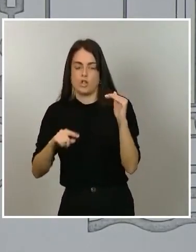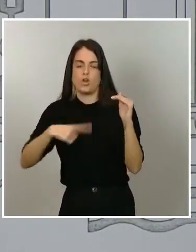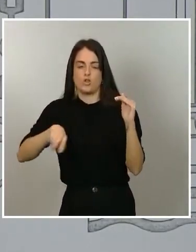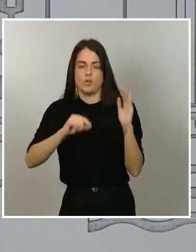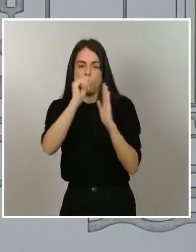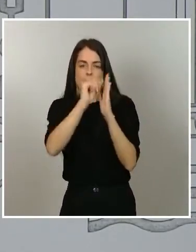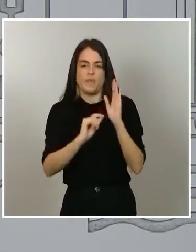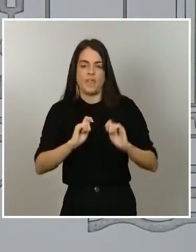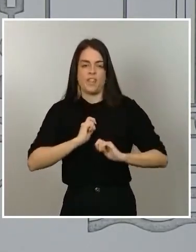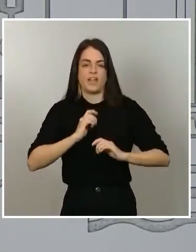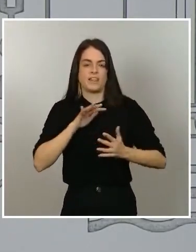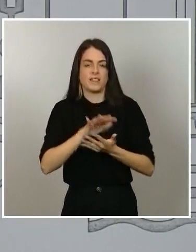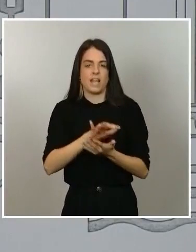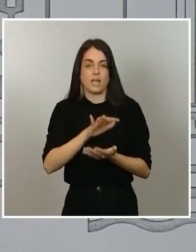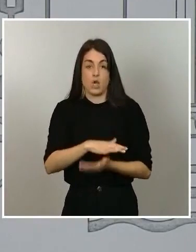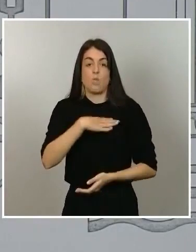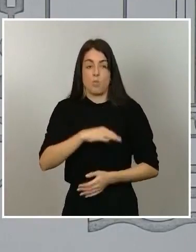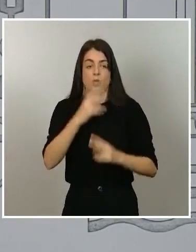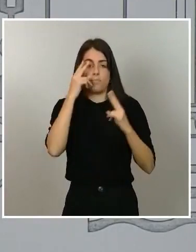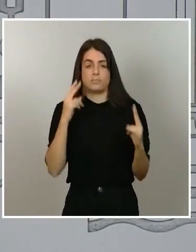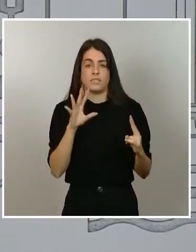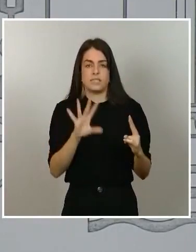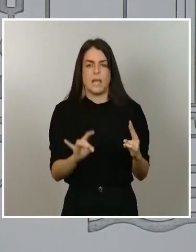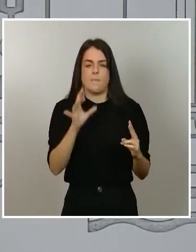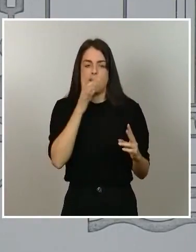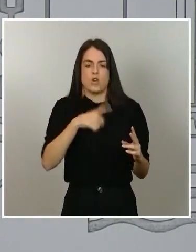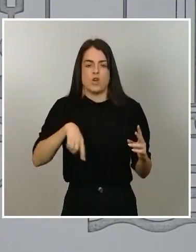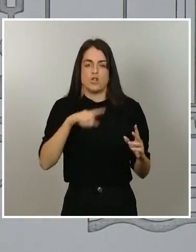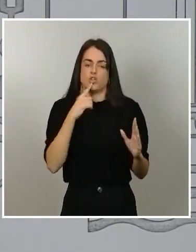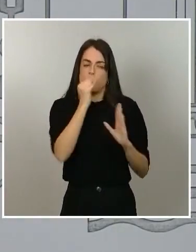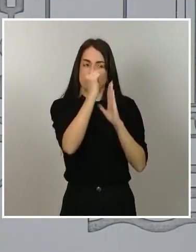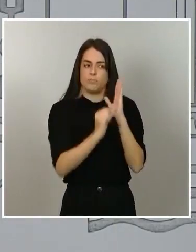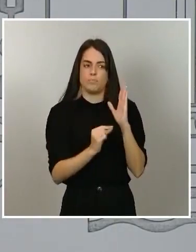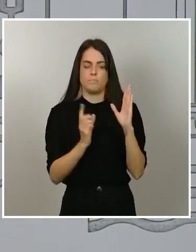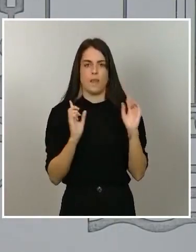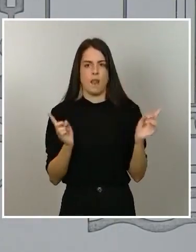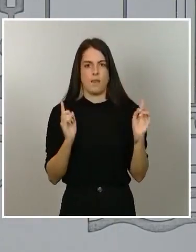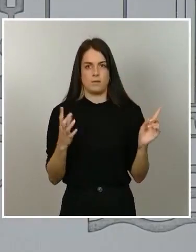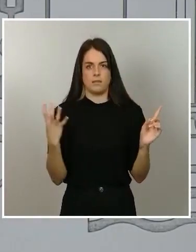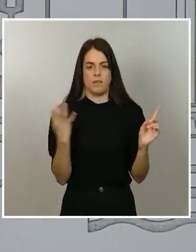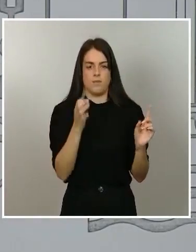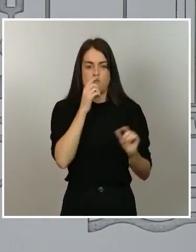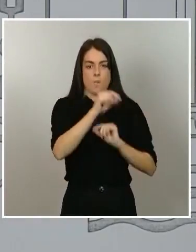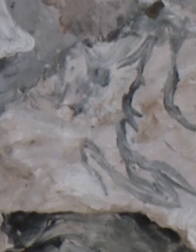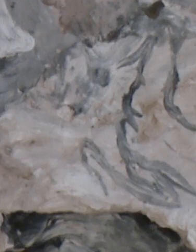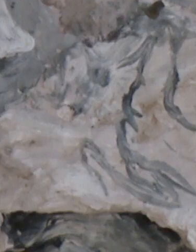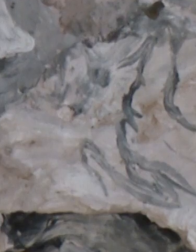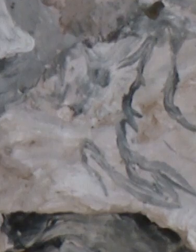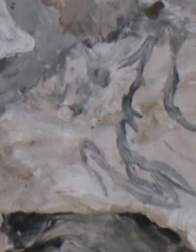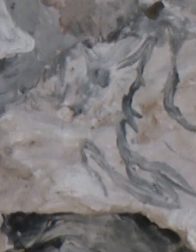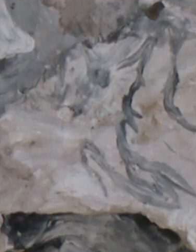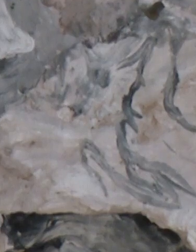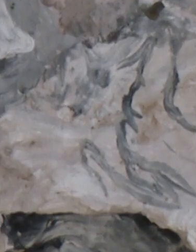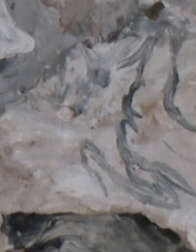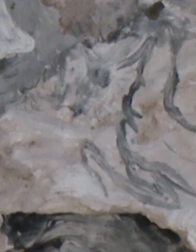que, de alguna forma, no tengamos en cuenta la prioridad que tiene la pandemia en nuestro entorno de movilidad. Como tampoco